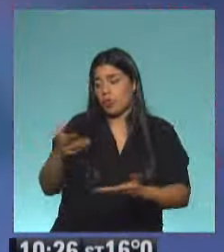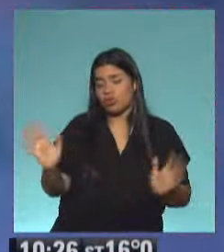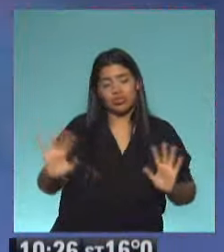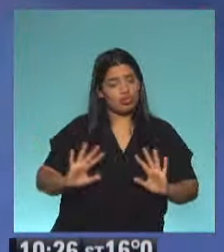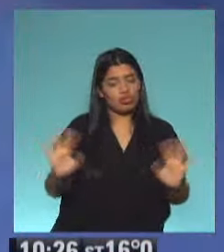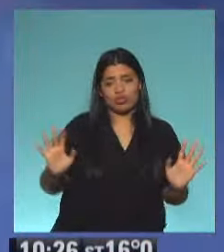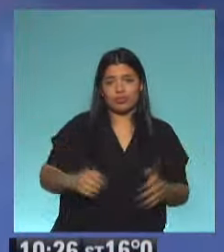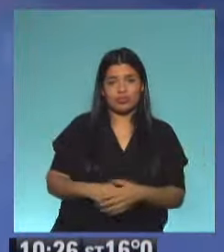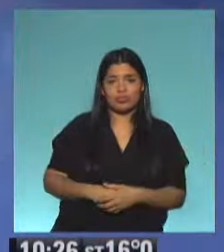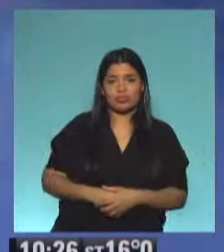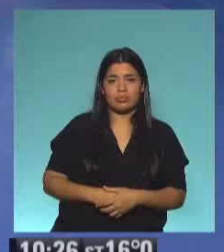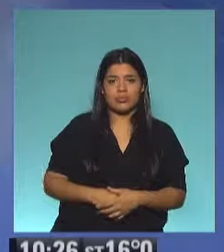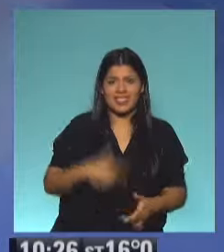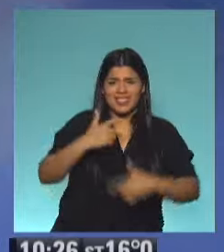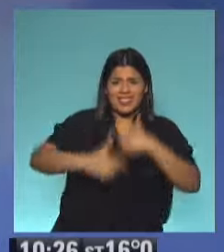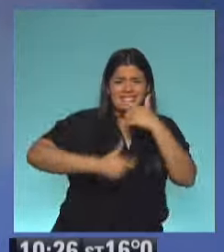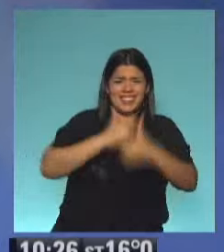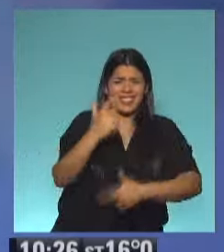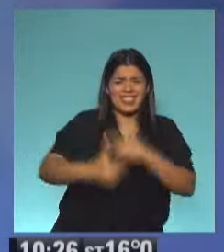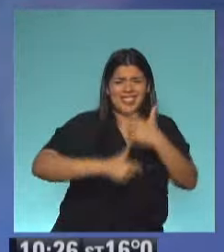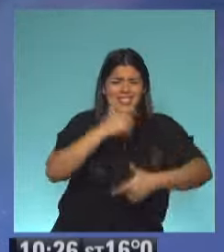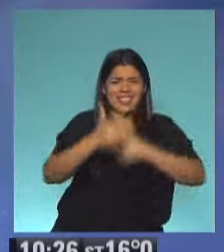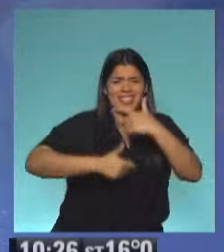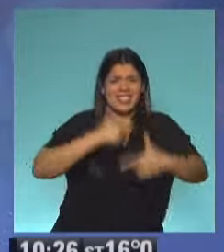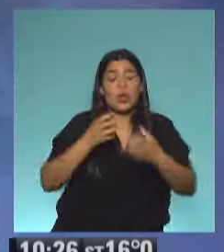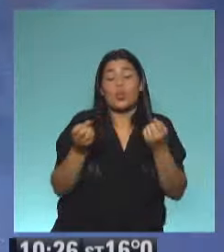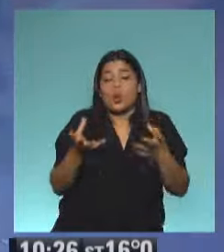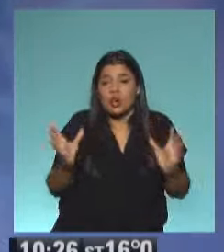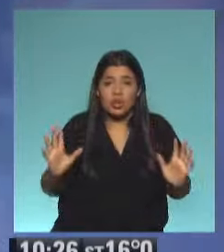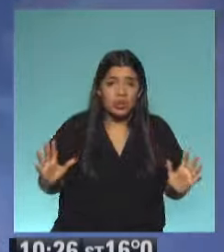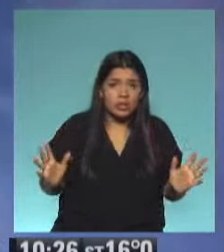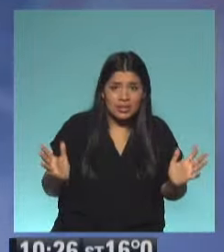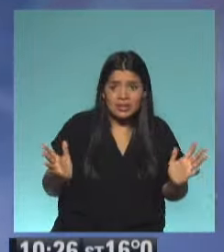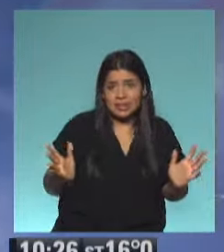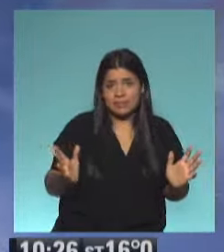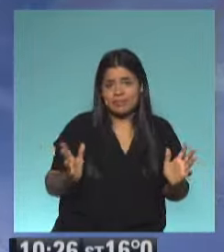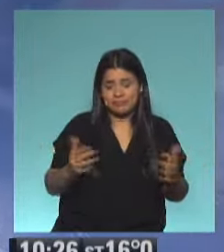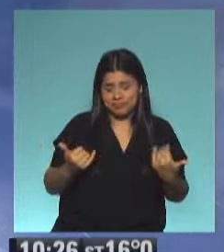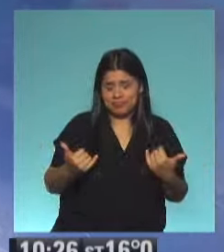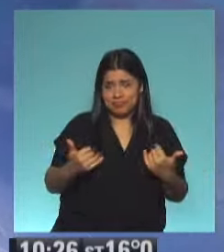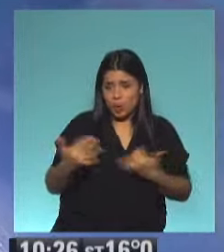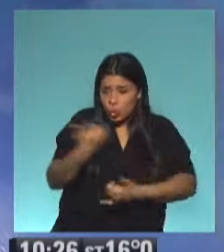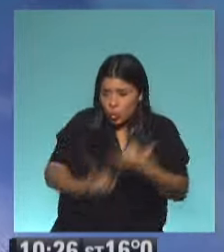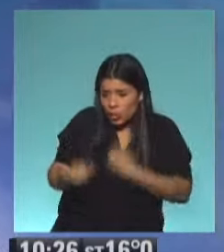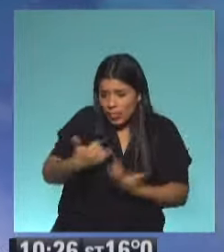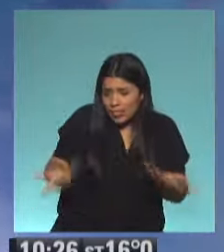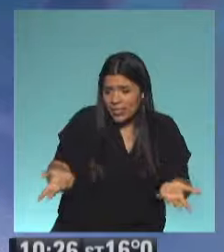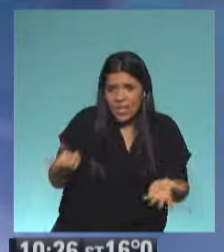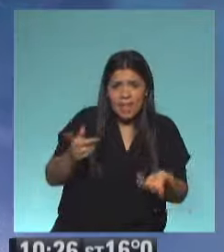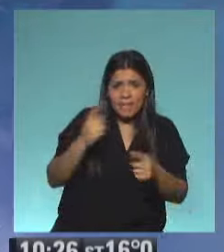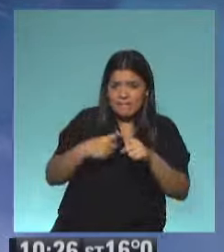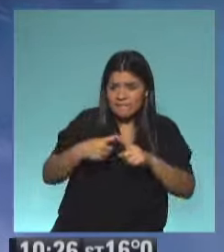Es con vos. ¡Ay! Bueno, necesitamos saber cómo es el carnaval, porque el tiempo apremia en la televisión y